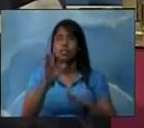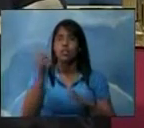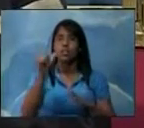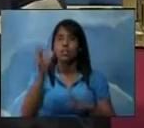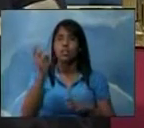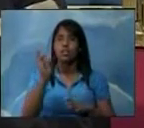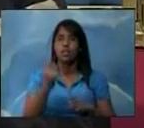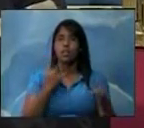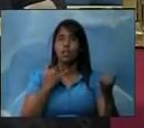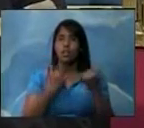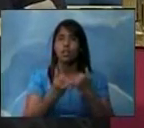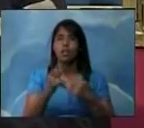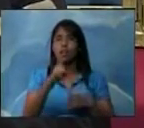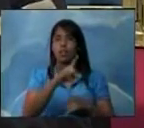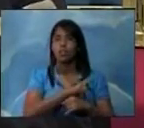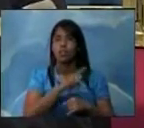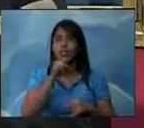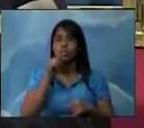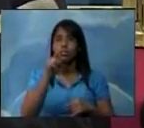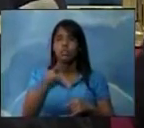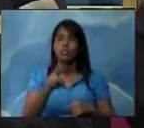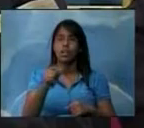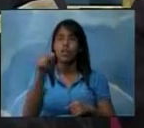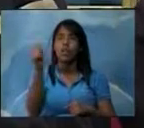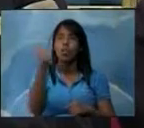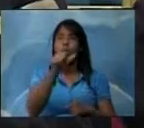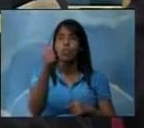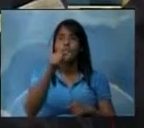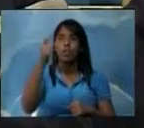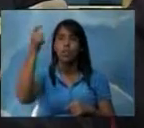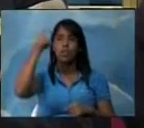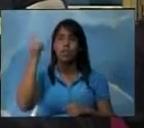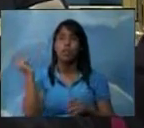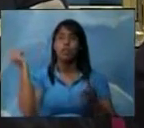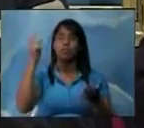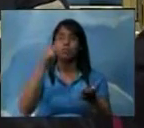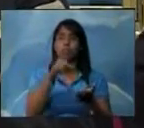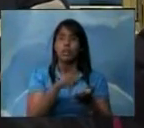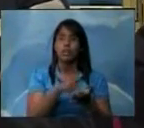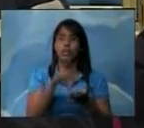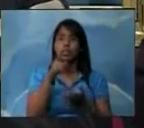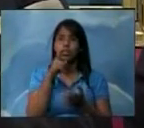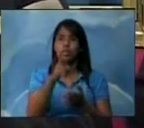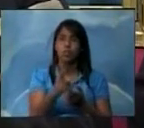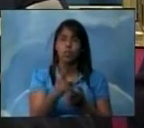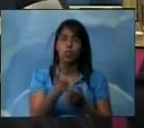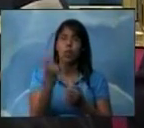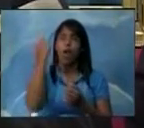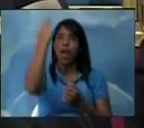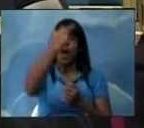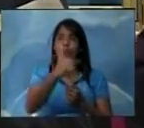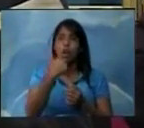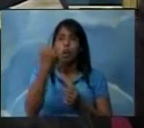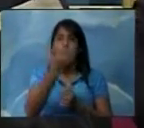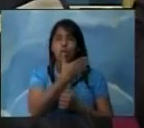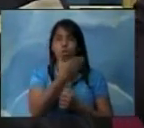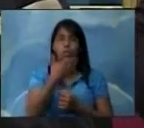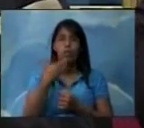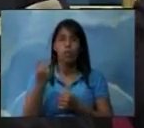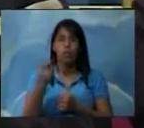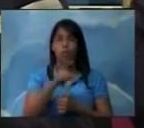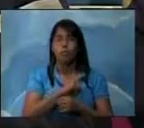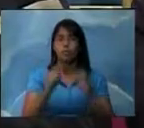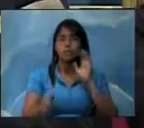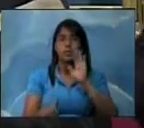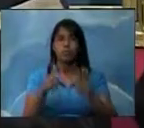Y al cabo de los 10 días apareció el rostro mejor